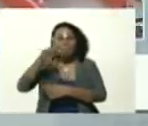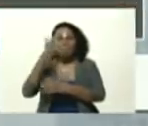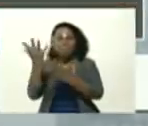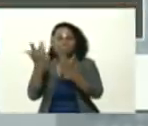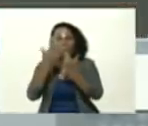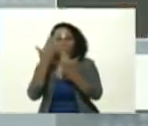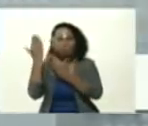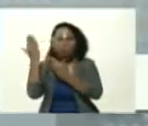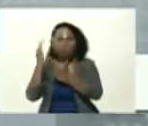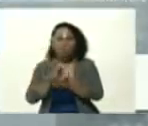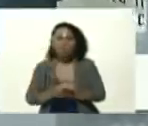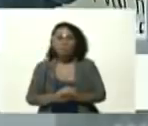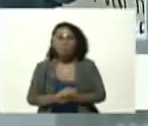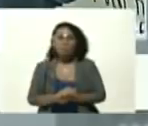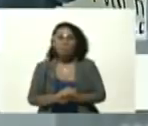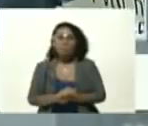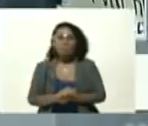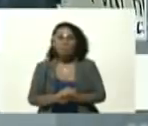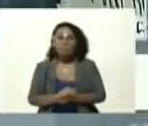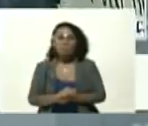Adelante.